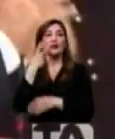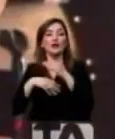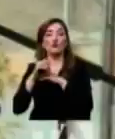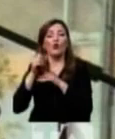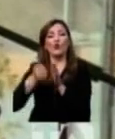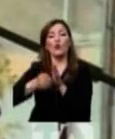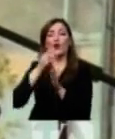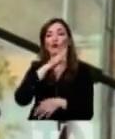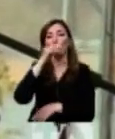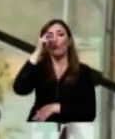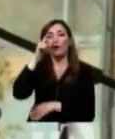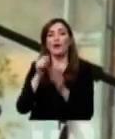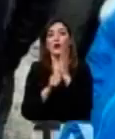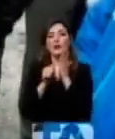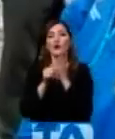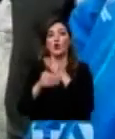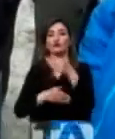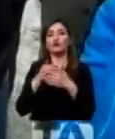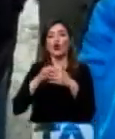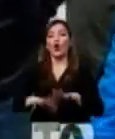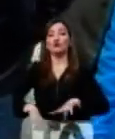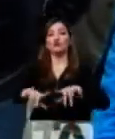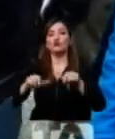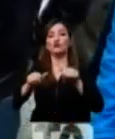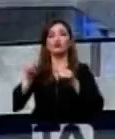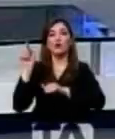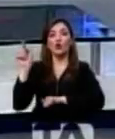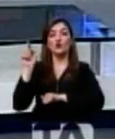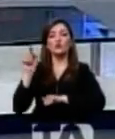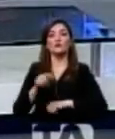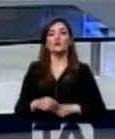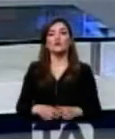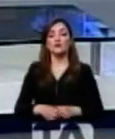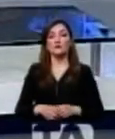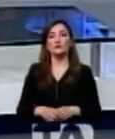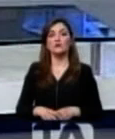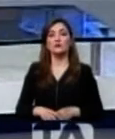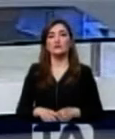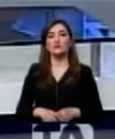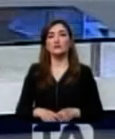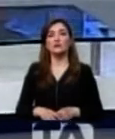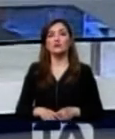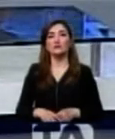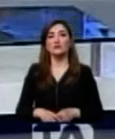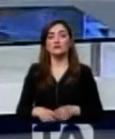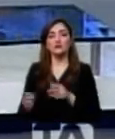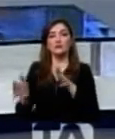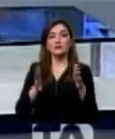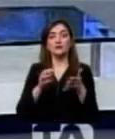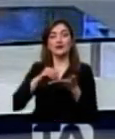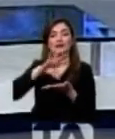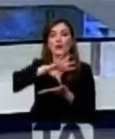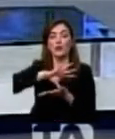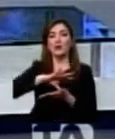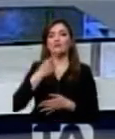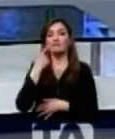correa- de uno de sus ministros procesados por corrupción walter solís y si la información se origina a esta hora en la asamblea